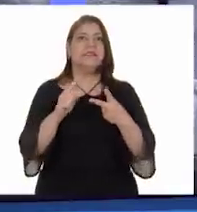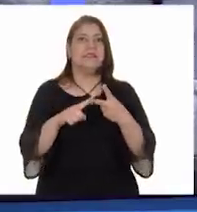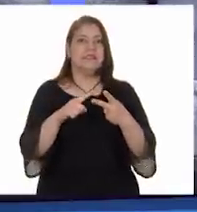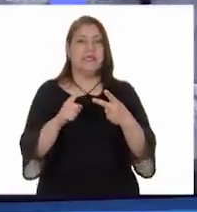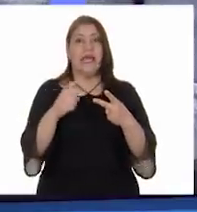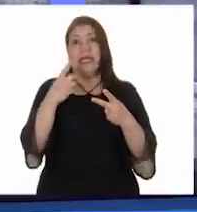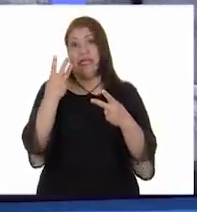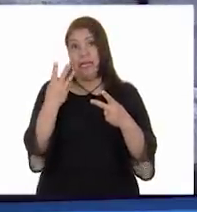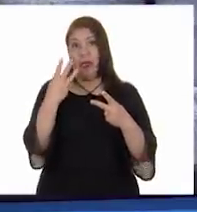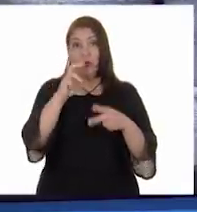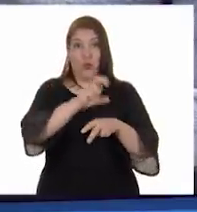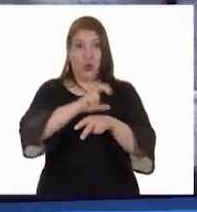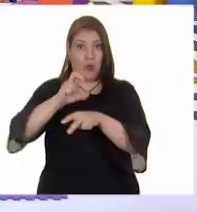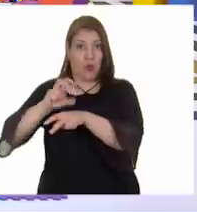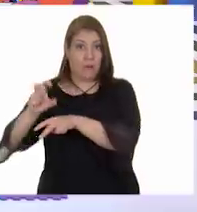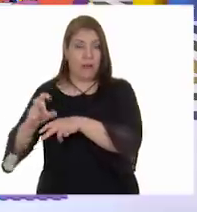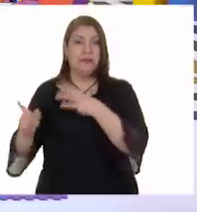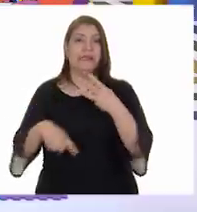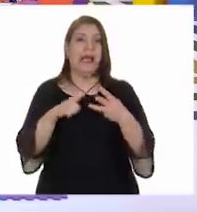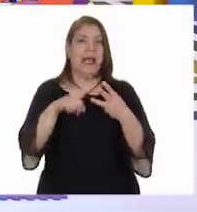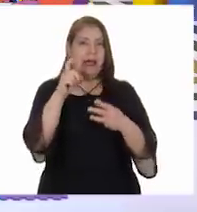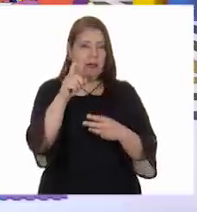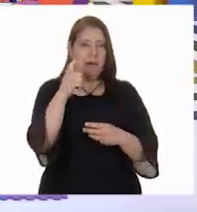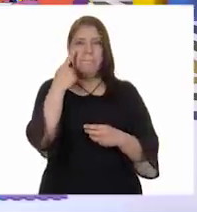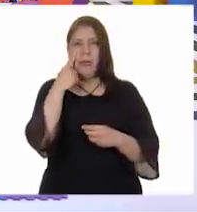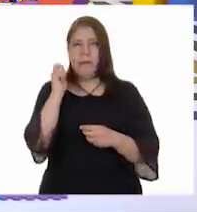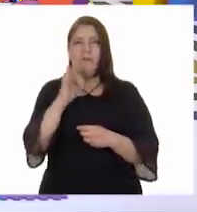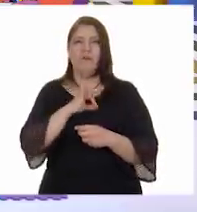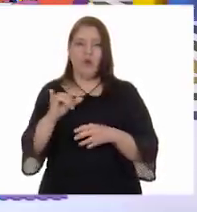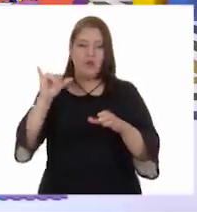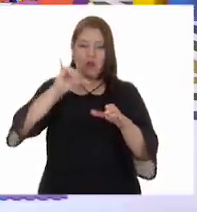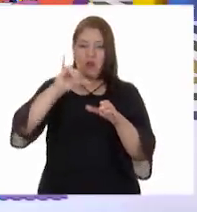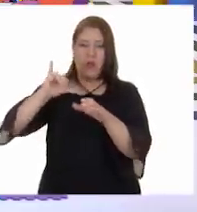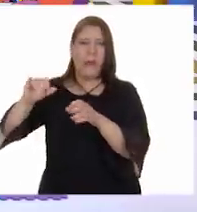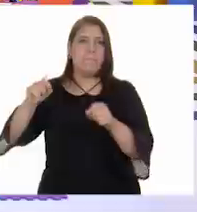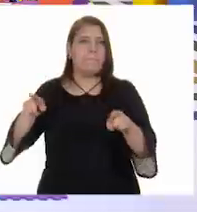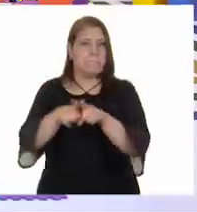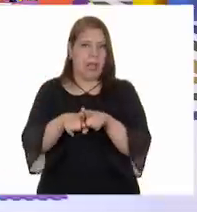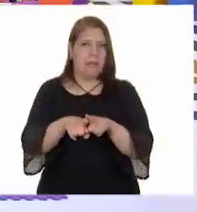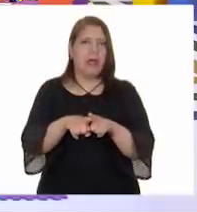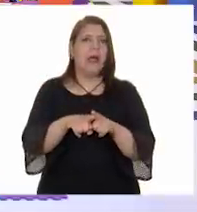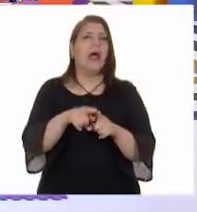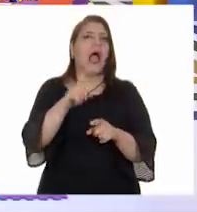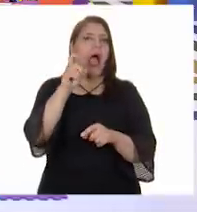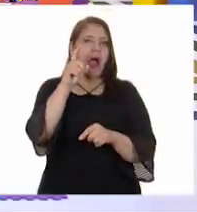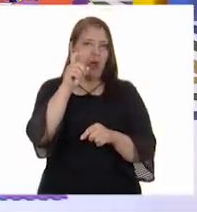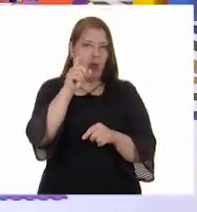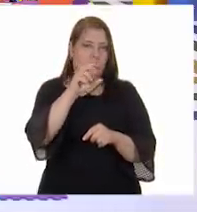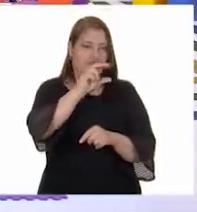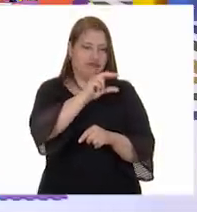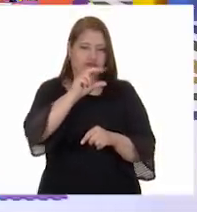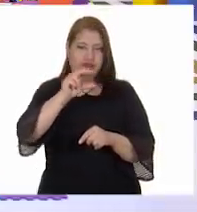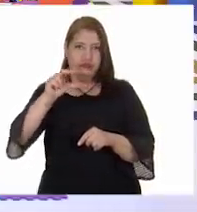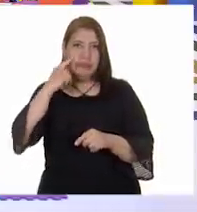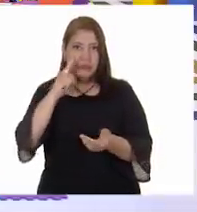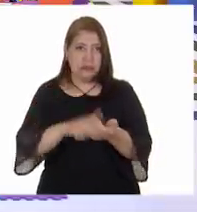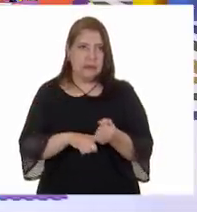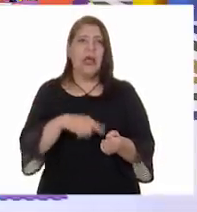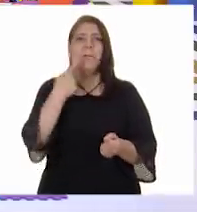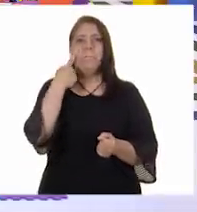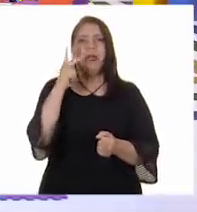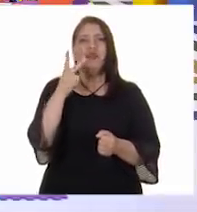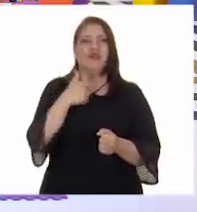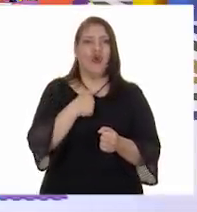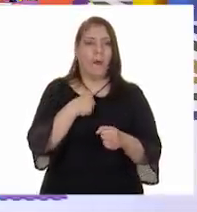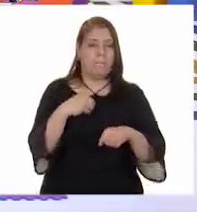agua. ¿Qué vamos a hacer? Vamos a poner la misma cantidad de agua en cada uno de los vasos. Pero antes los voy a numerar. ¿Te